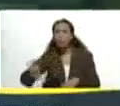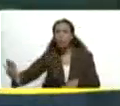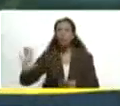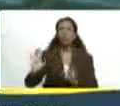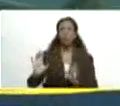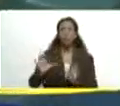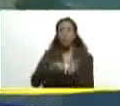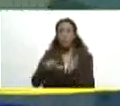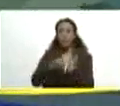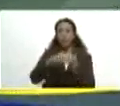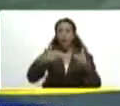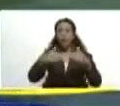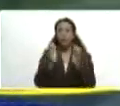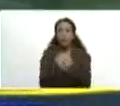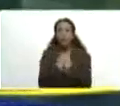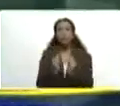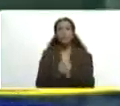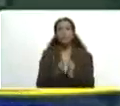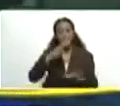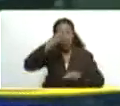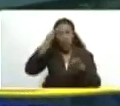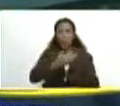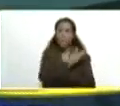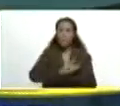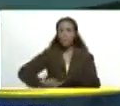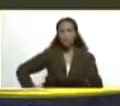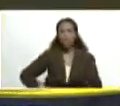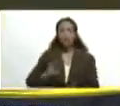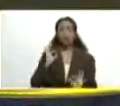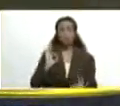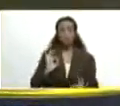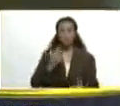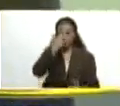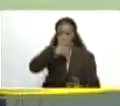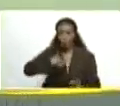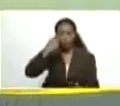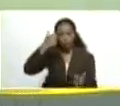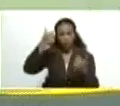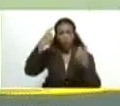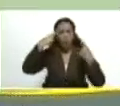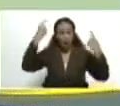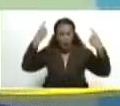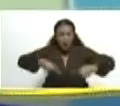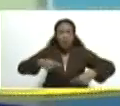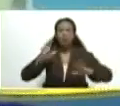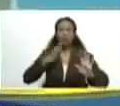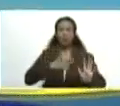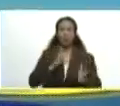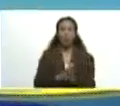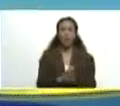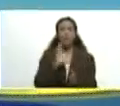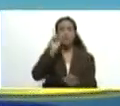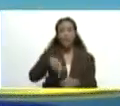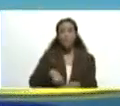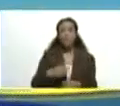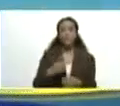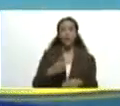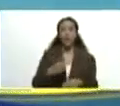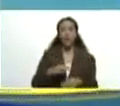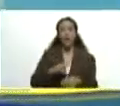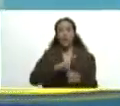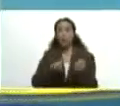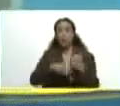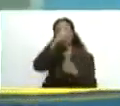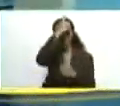Dios. Se lo aseguro, presidente, y me doy ese reto para invitarlo a usted y a nuestro capitán Diosdado Cabello al municipio de San Juan de